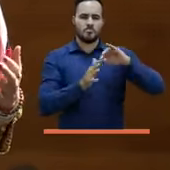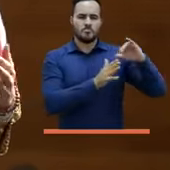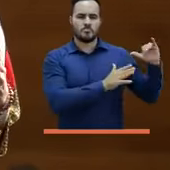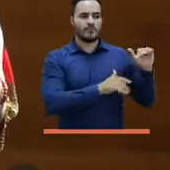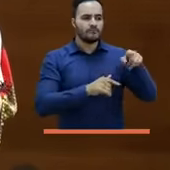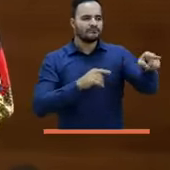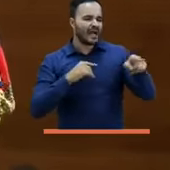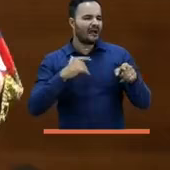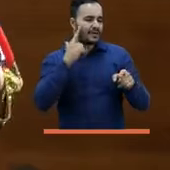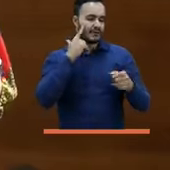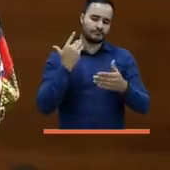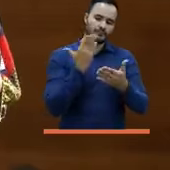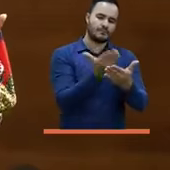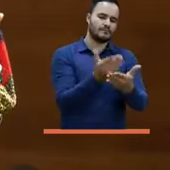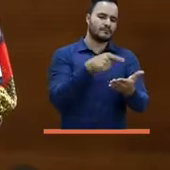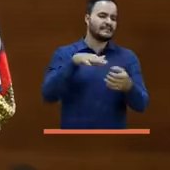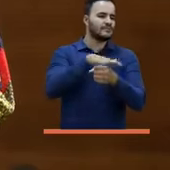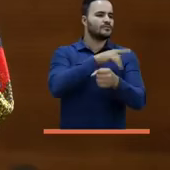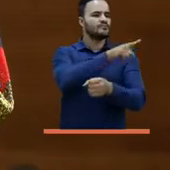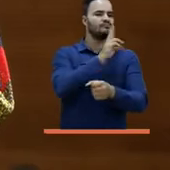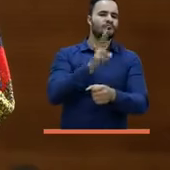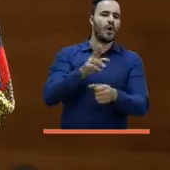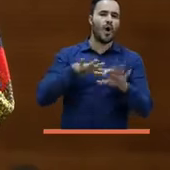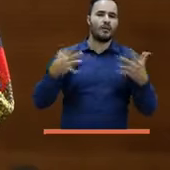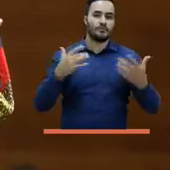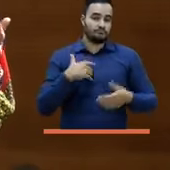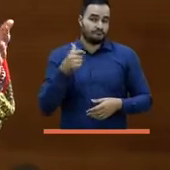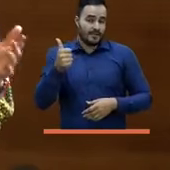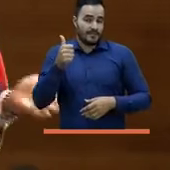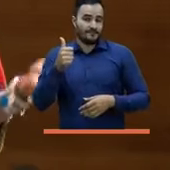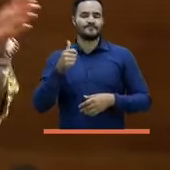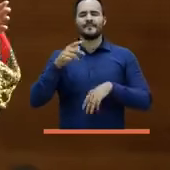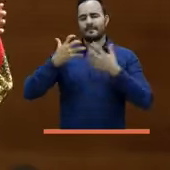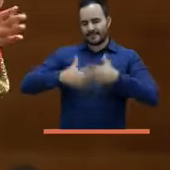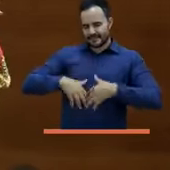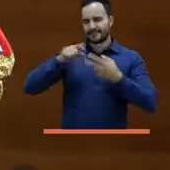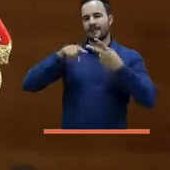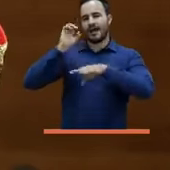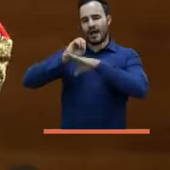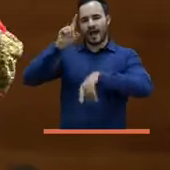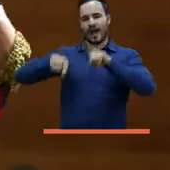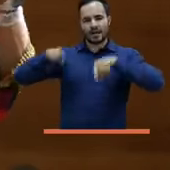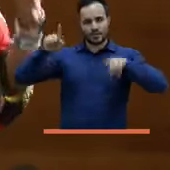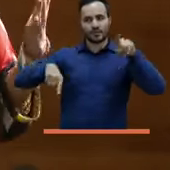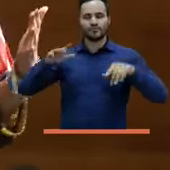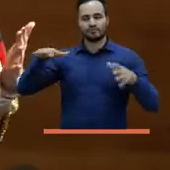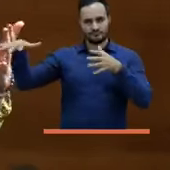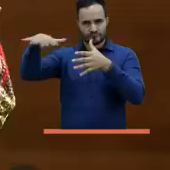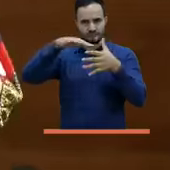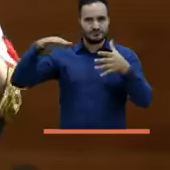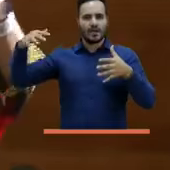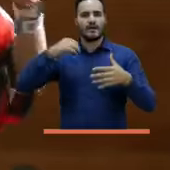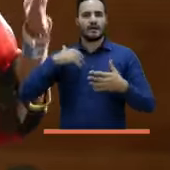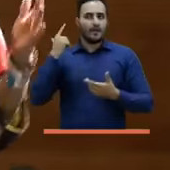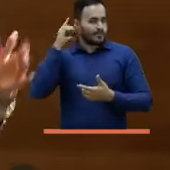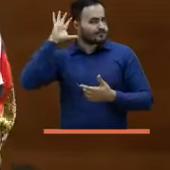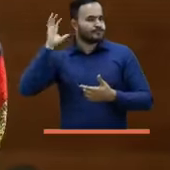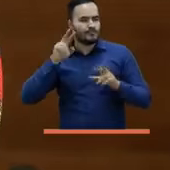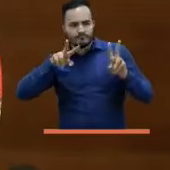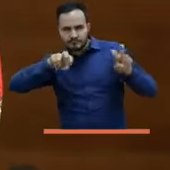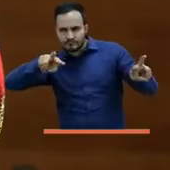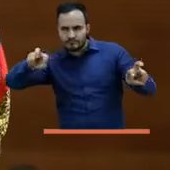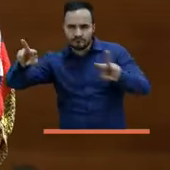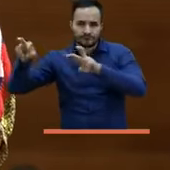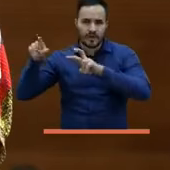potencial empresas y organizaciones que hoy lo están haciendo y adicional pues hay unos esquemas que seguramente ahorita durante la